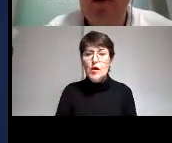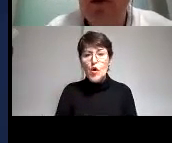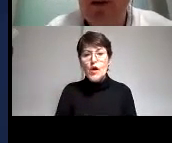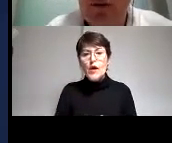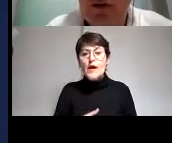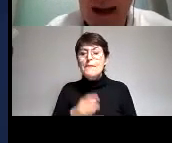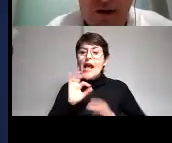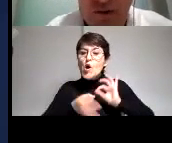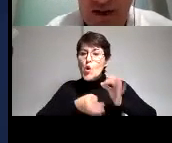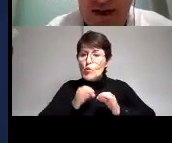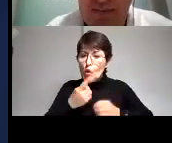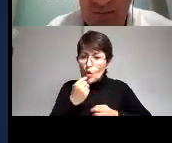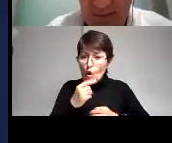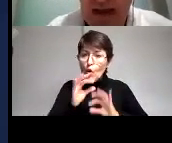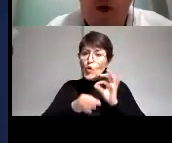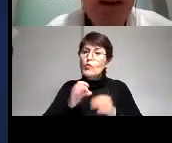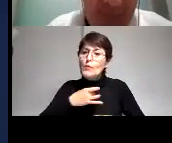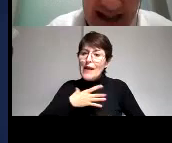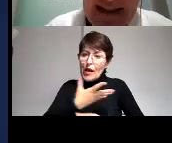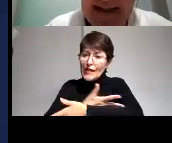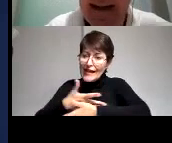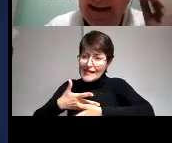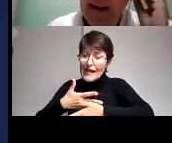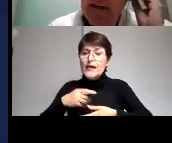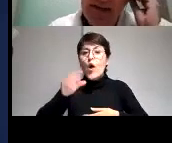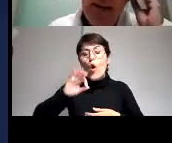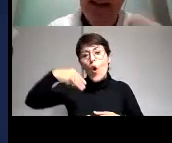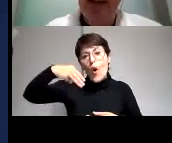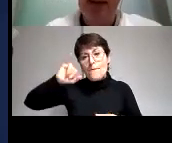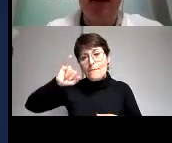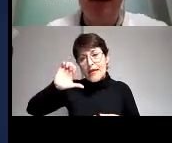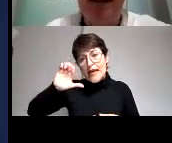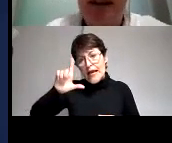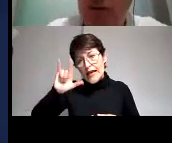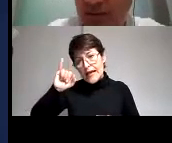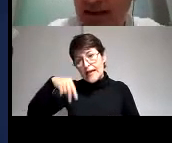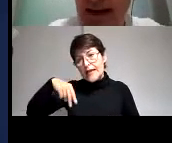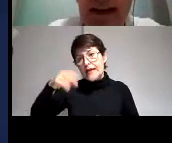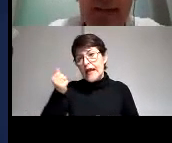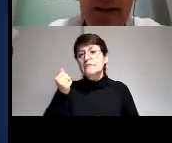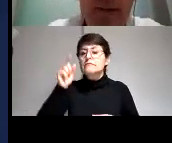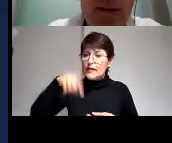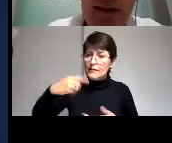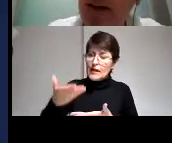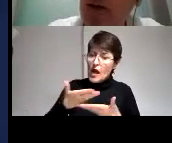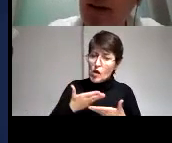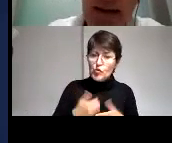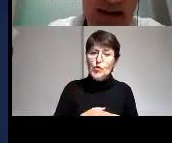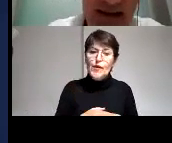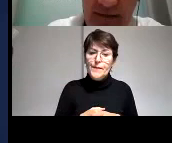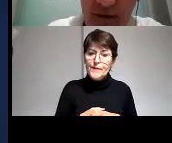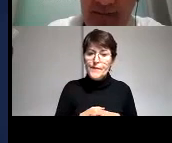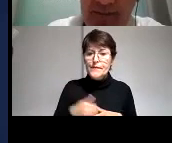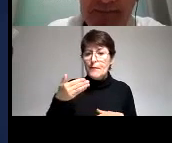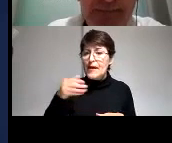glóbulos rojos, de los glóbulos blancos, por ejemplo, o de la mielina. En la regeneración de la mielina también es fundamental la participación de la B12 y